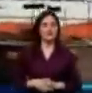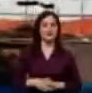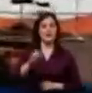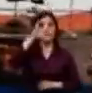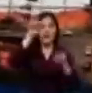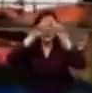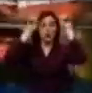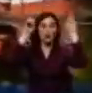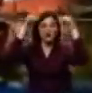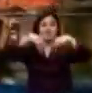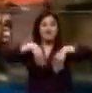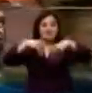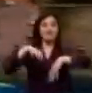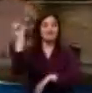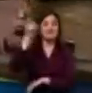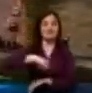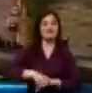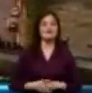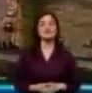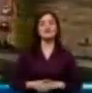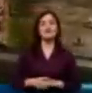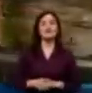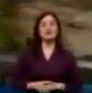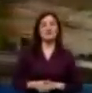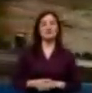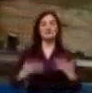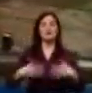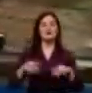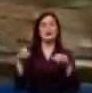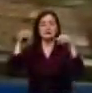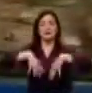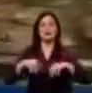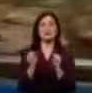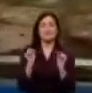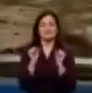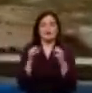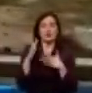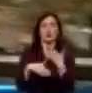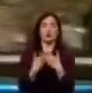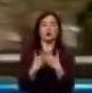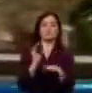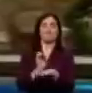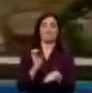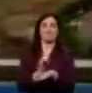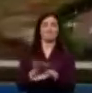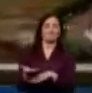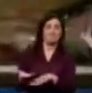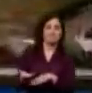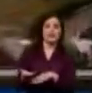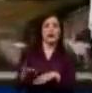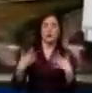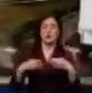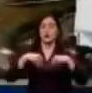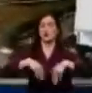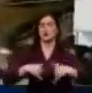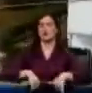nublado y probabilidades altas de lluvia. Este invierno nos ha dado durísimo a todo el país. No hay sectores que se hayan salvado del